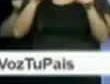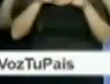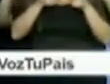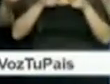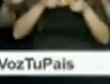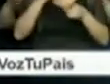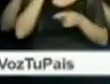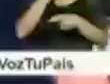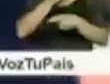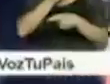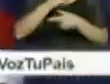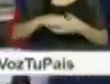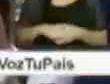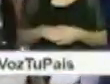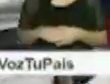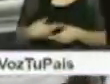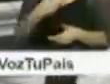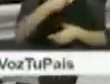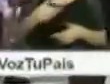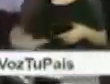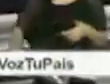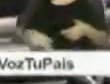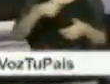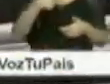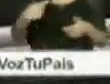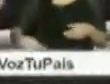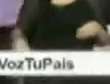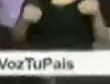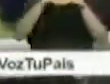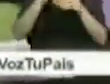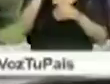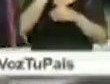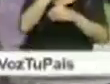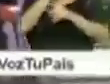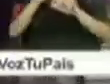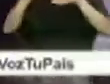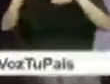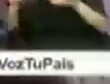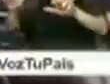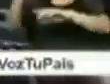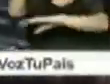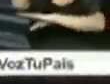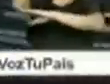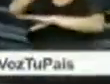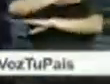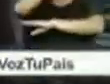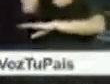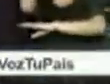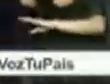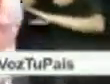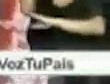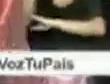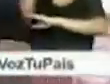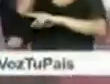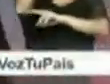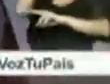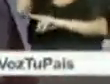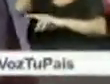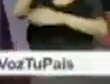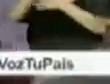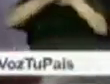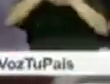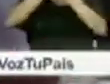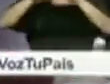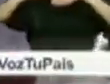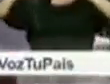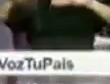odontología, entre otros. El presidente de China además colocó una ofrenda floral en la Plaza de la Independencia, como homenaje a los héroes del